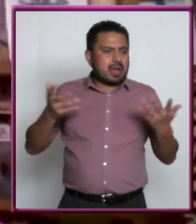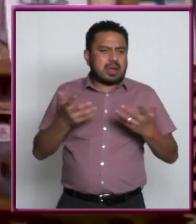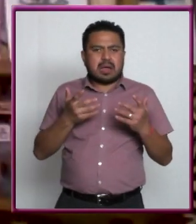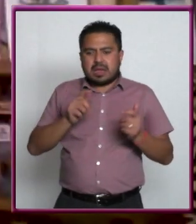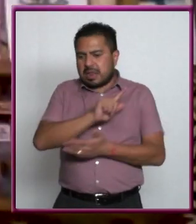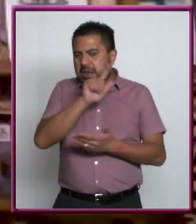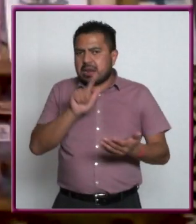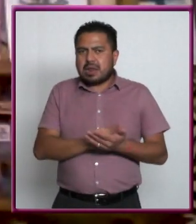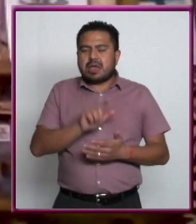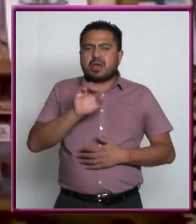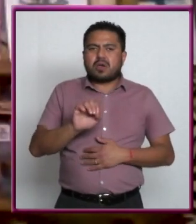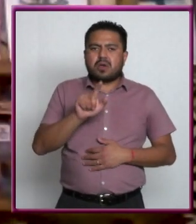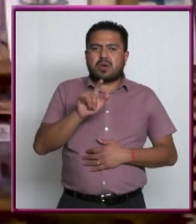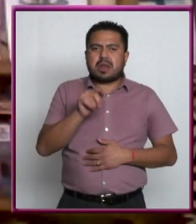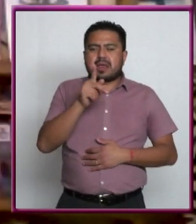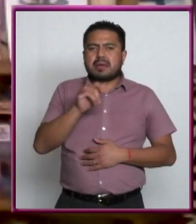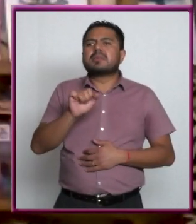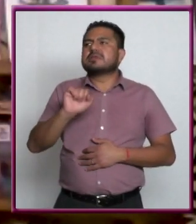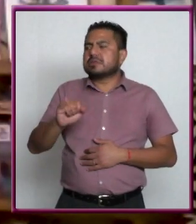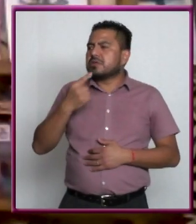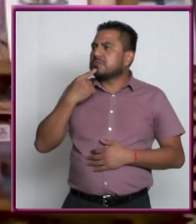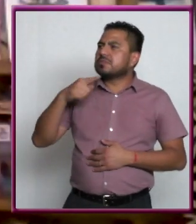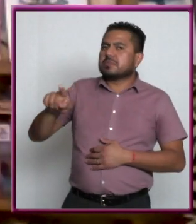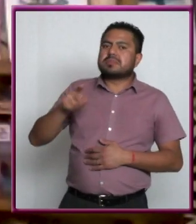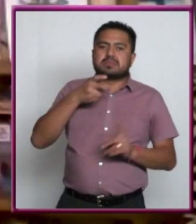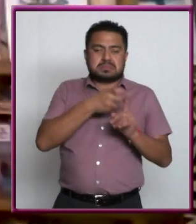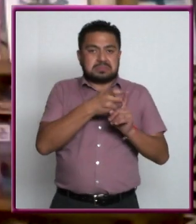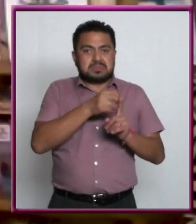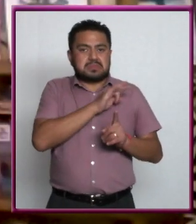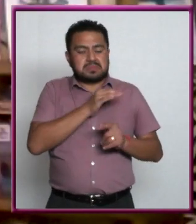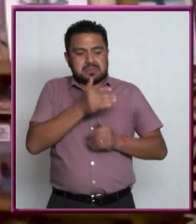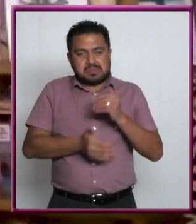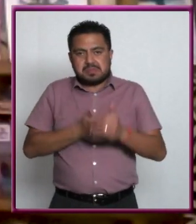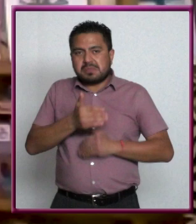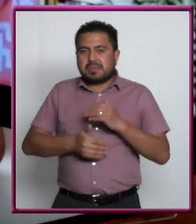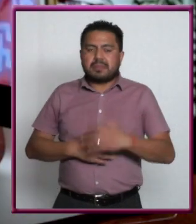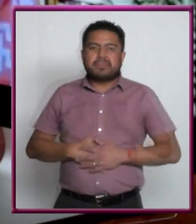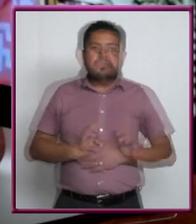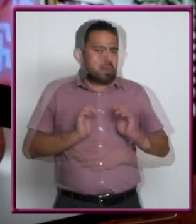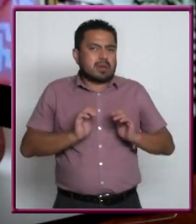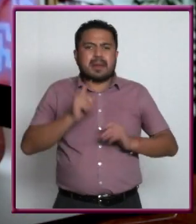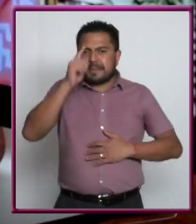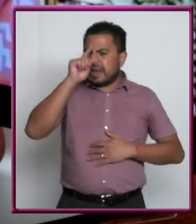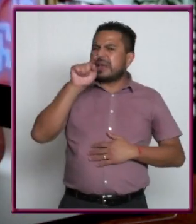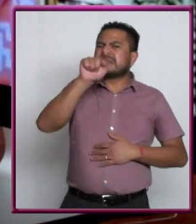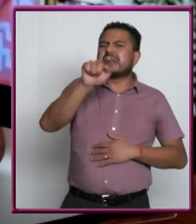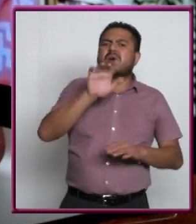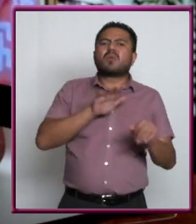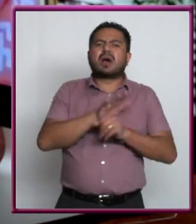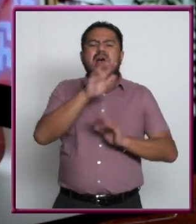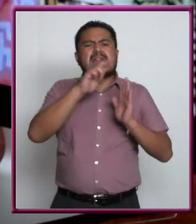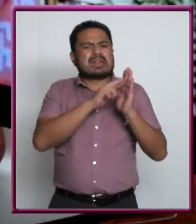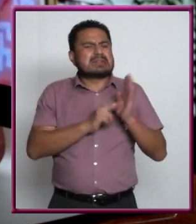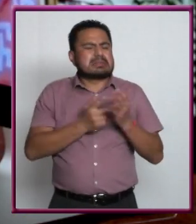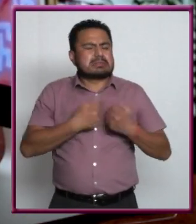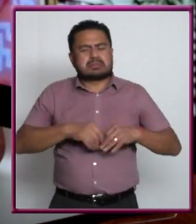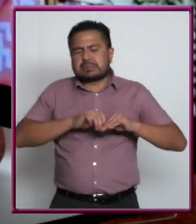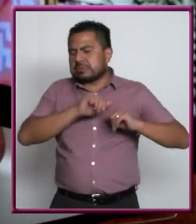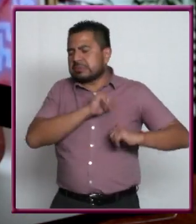sí apliquen la ley Olimpia y sí denuncien, ¿no? Entonces esos serían los pasos. Para ti, ¿qué reglas de